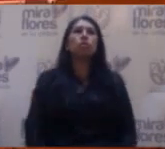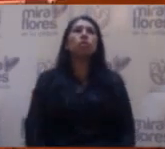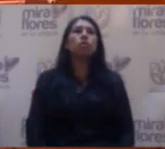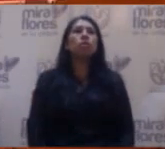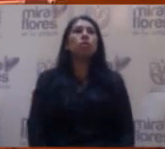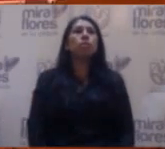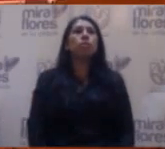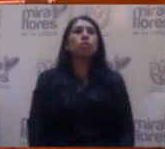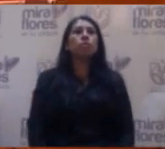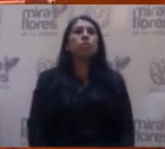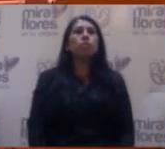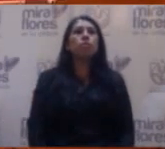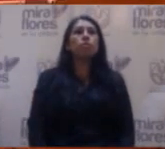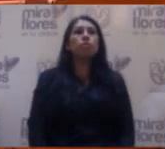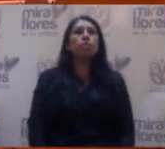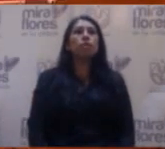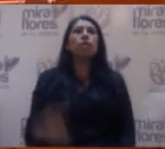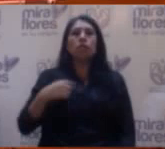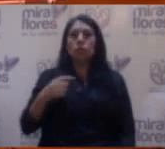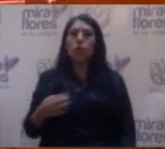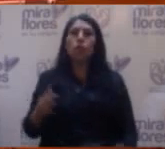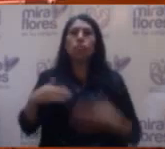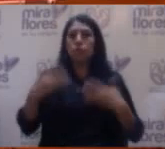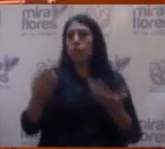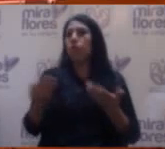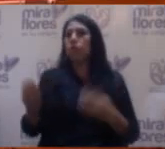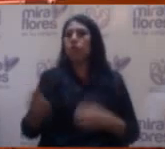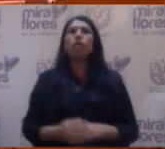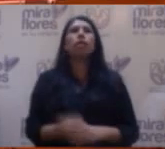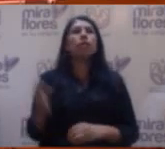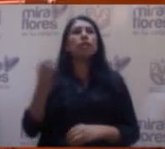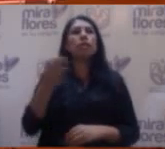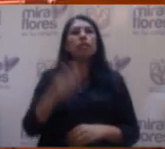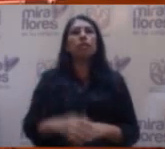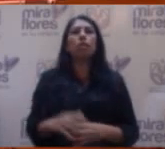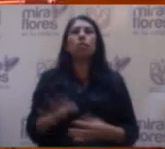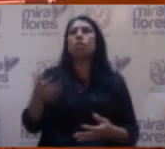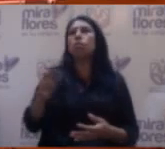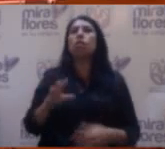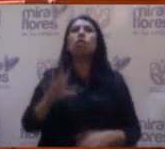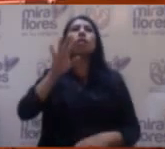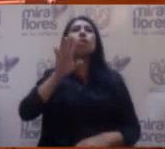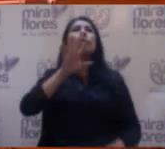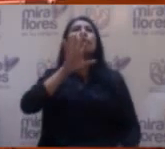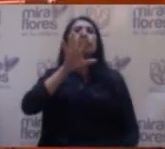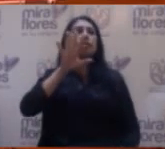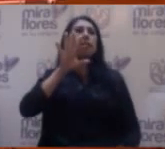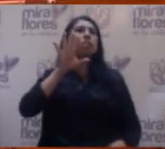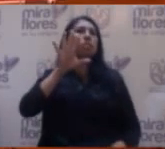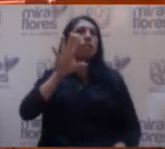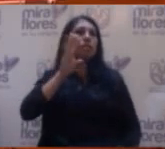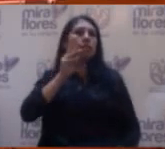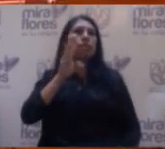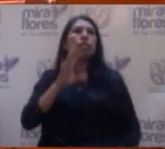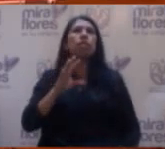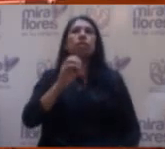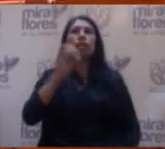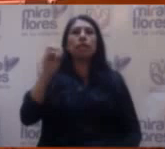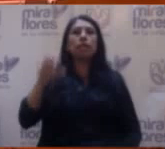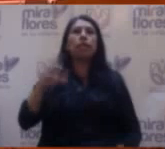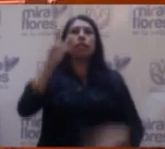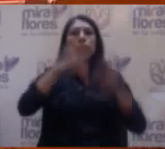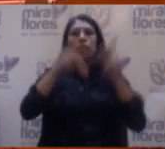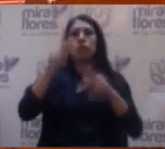la suerte de poder estar, hubo más de 600 personas entre